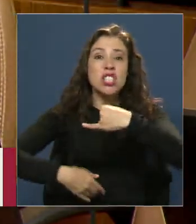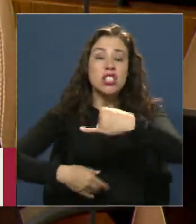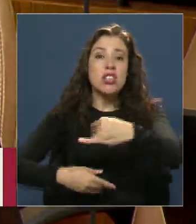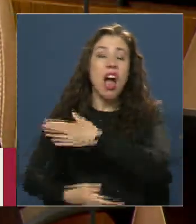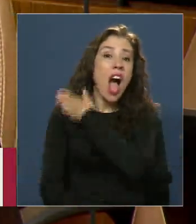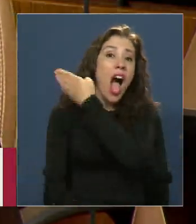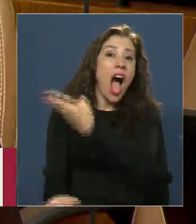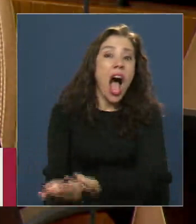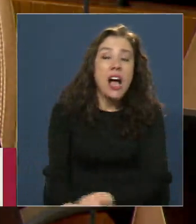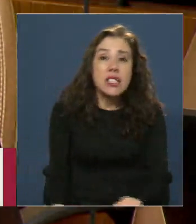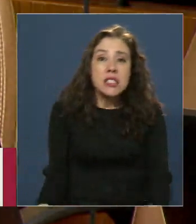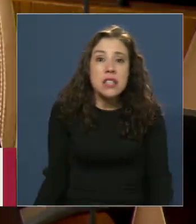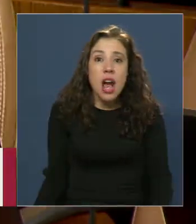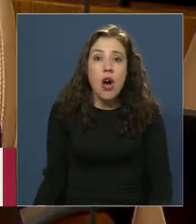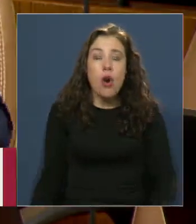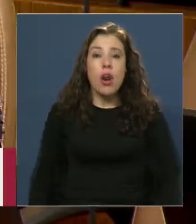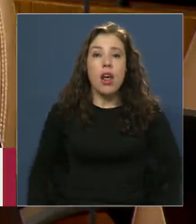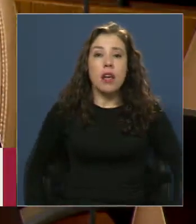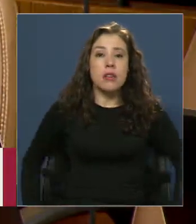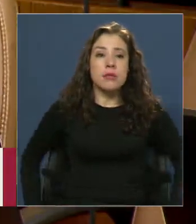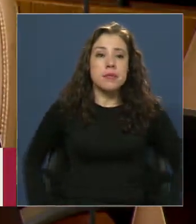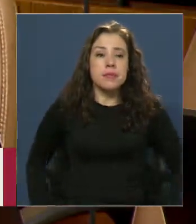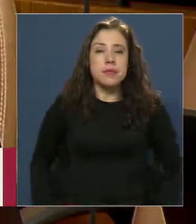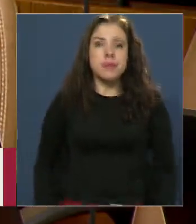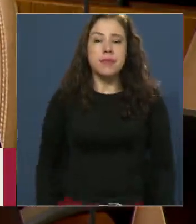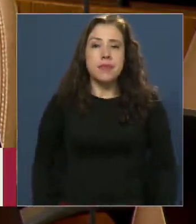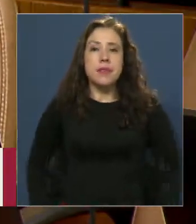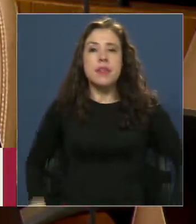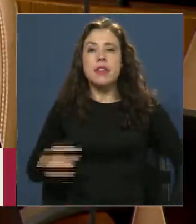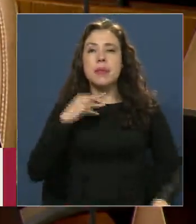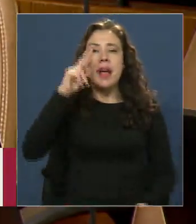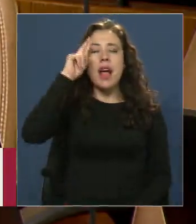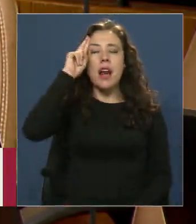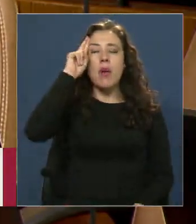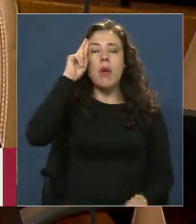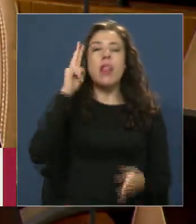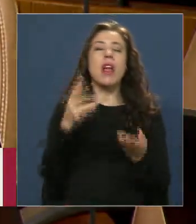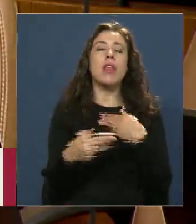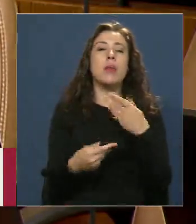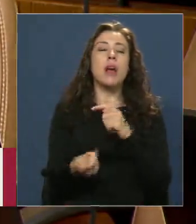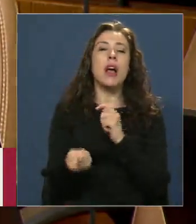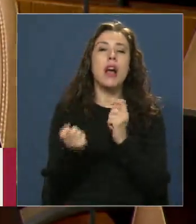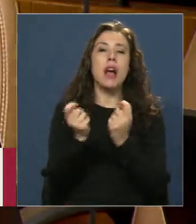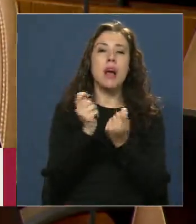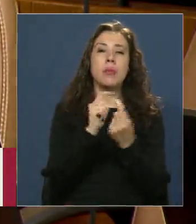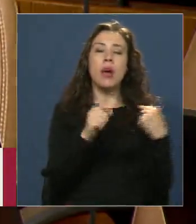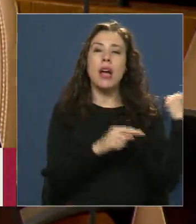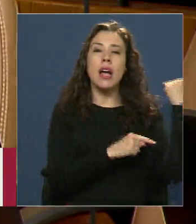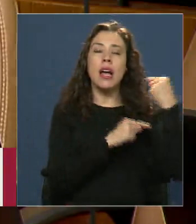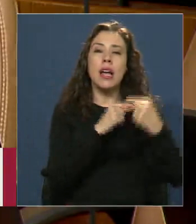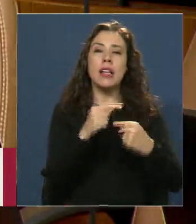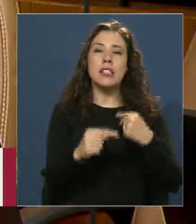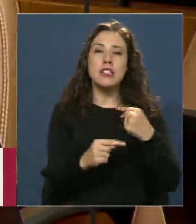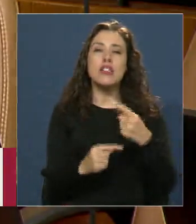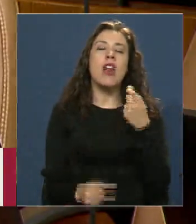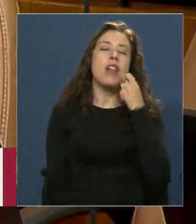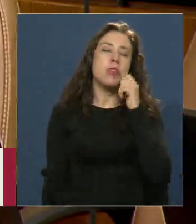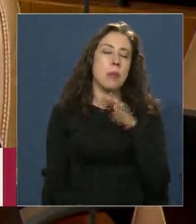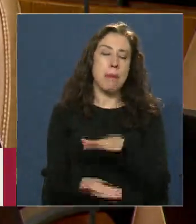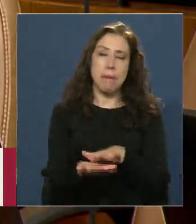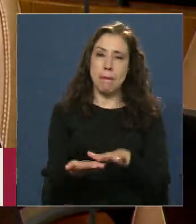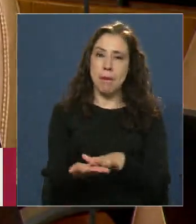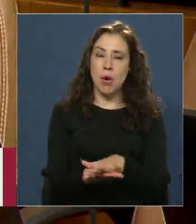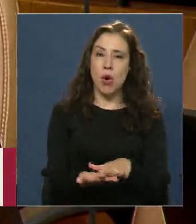los días de hoy. Esto me recuerda también cómo ha ido cambiando la historia y los significados. Por ejemplo,